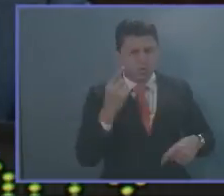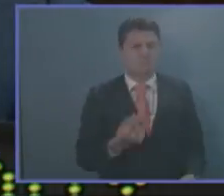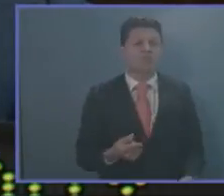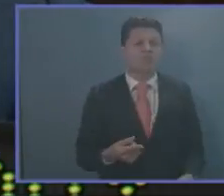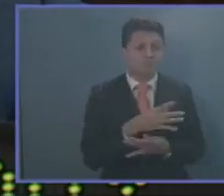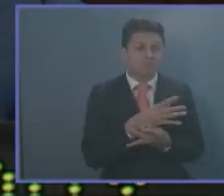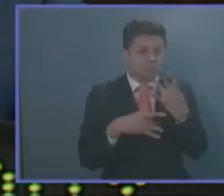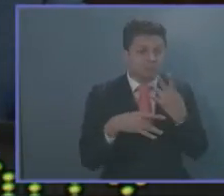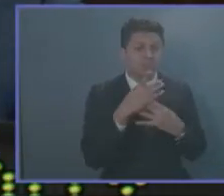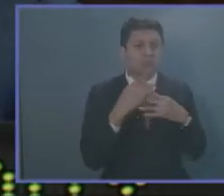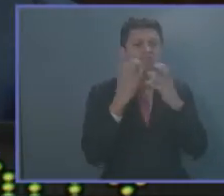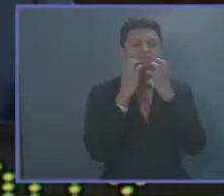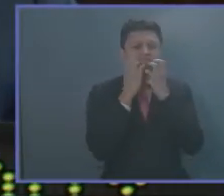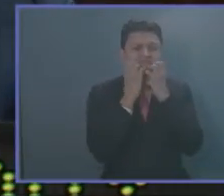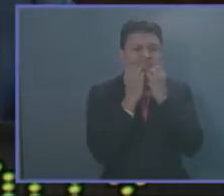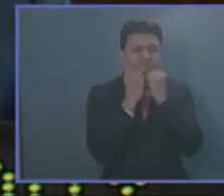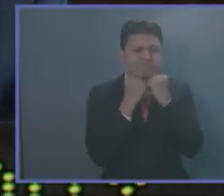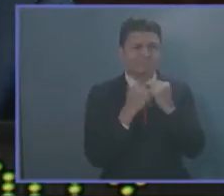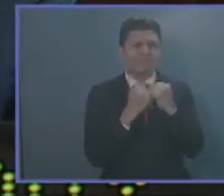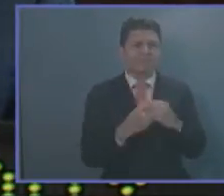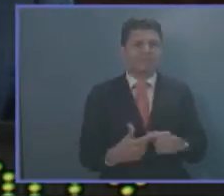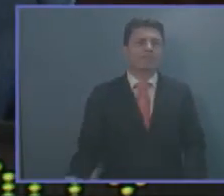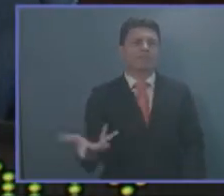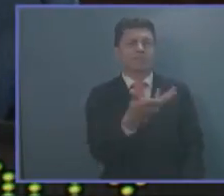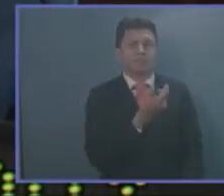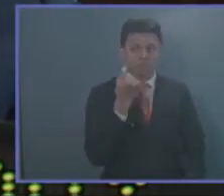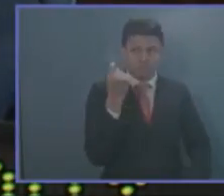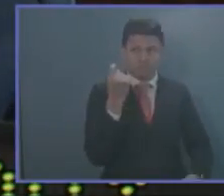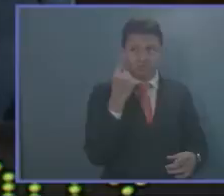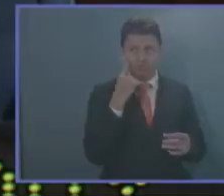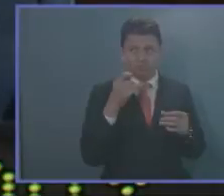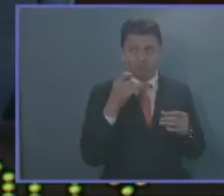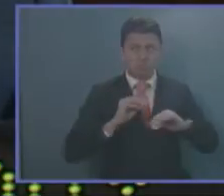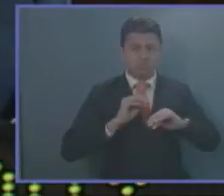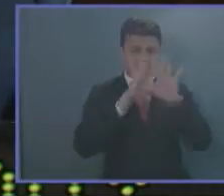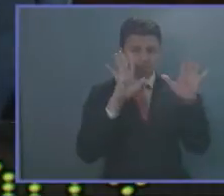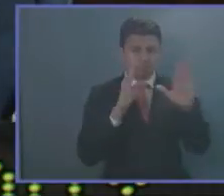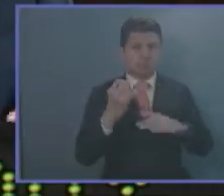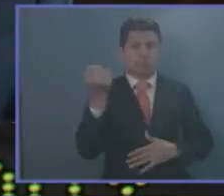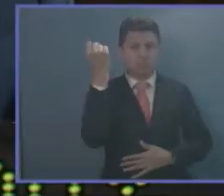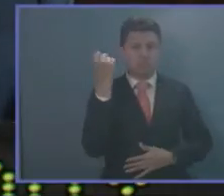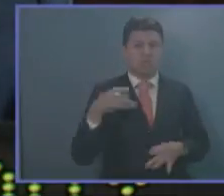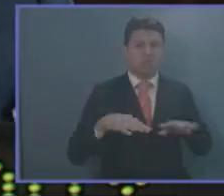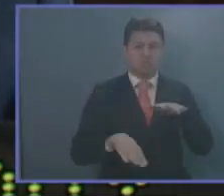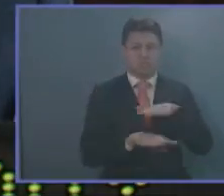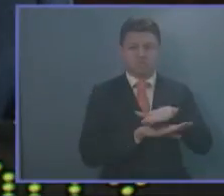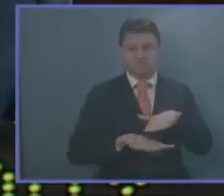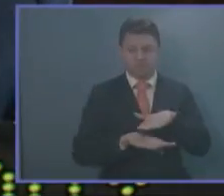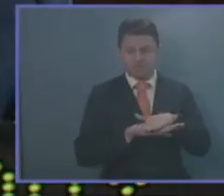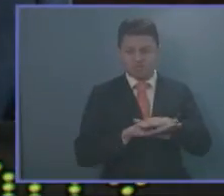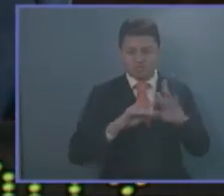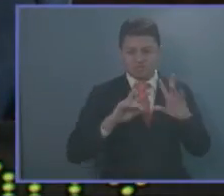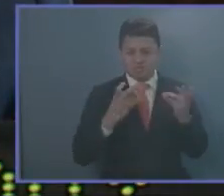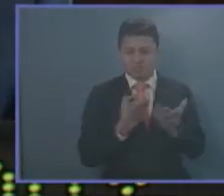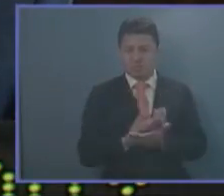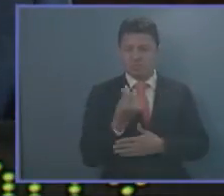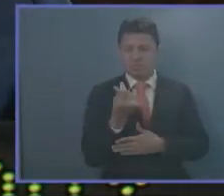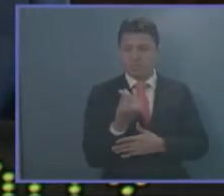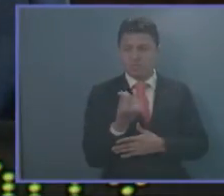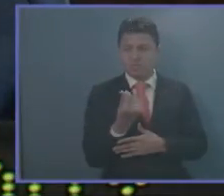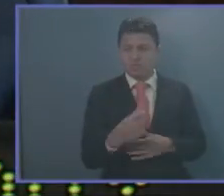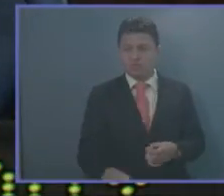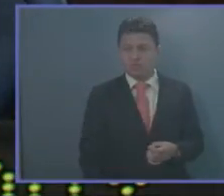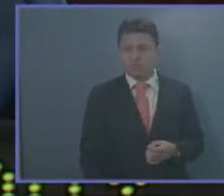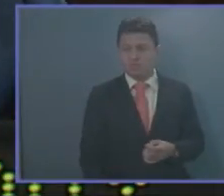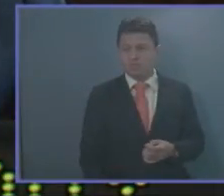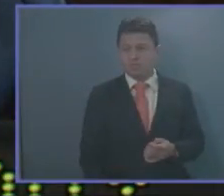medio ambiente. Estamos claros que los recursos naturales son parte fundamental para el crecimiento económico y el